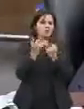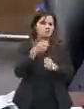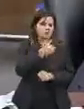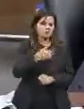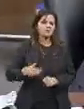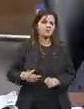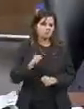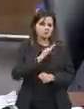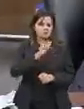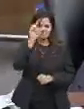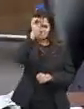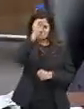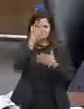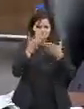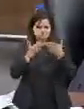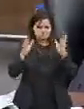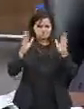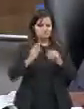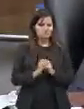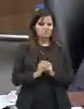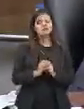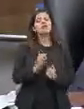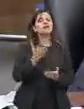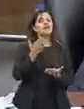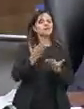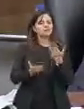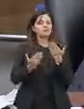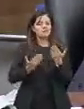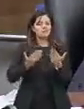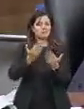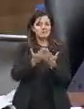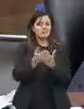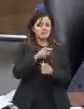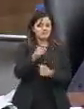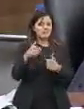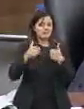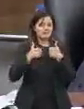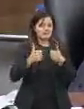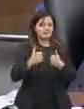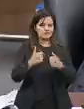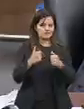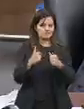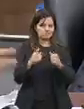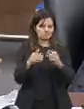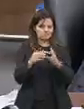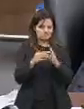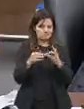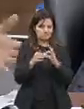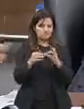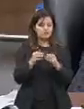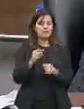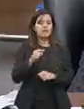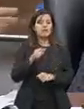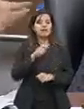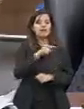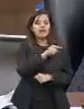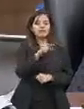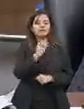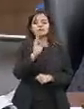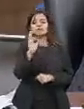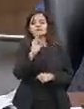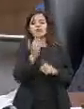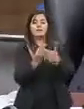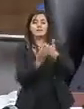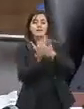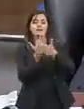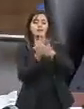entender cuál es el modelo que se está planteando en esta parte, en los lineamientos, estos aspirantes podrían por la mañana ir